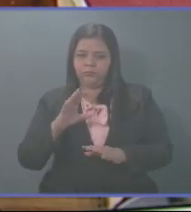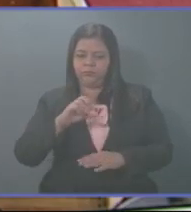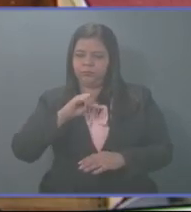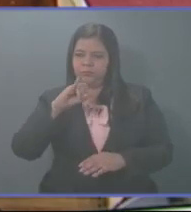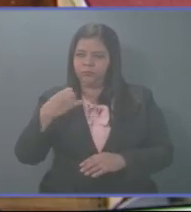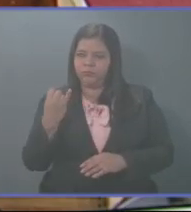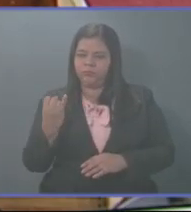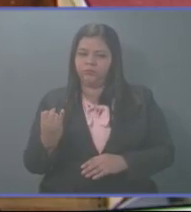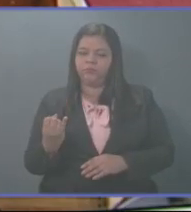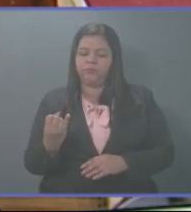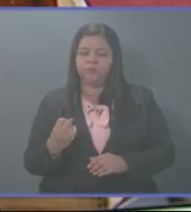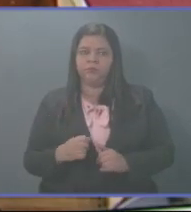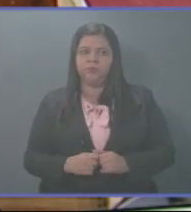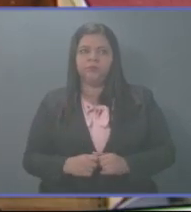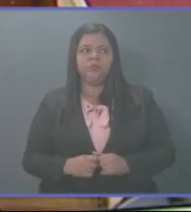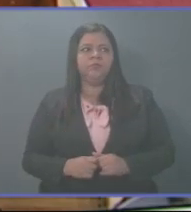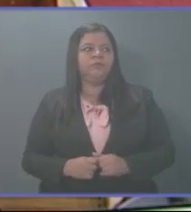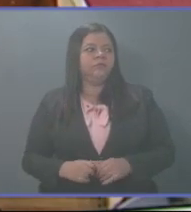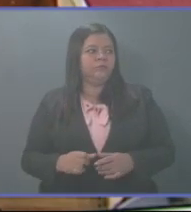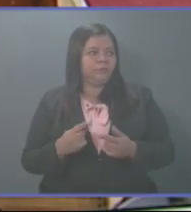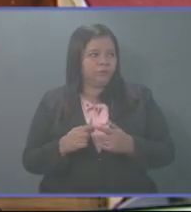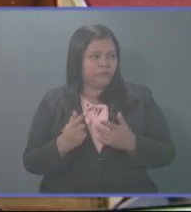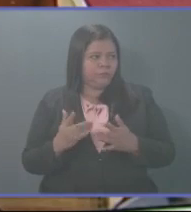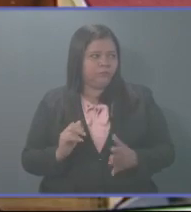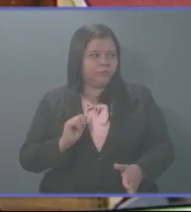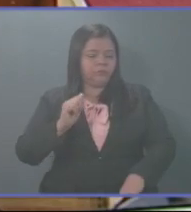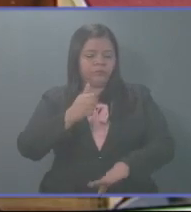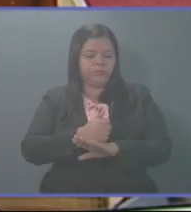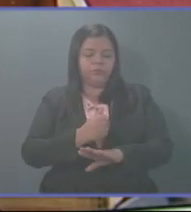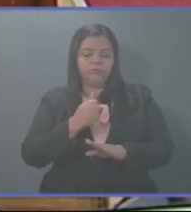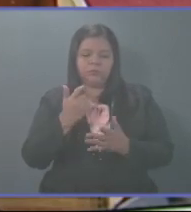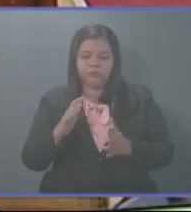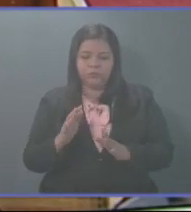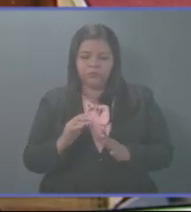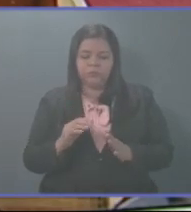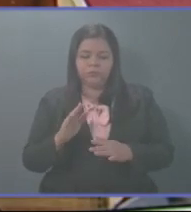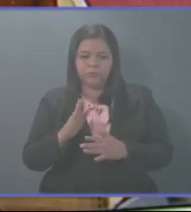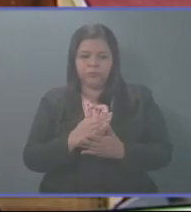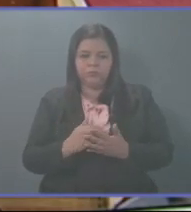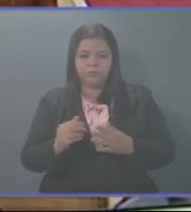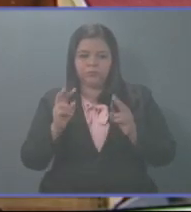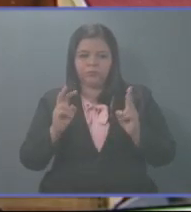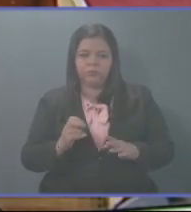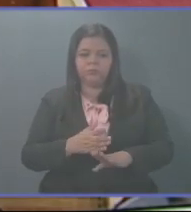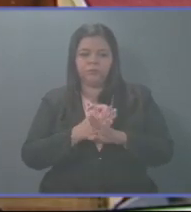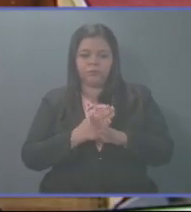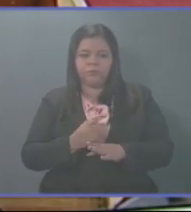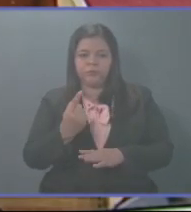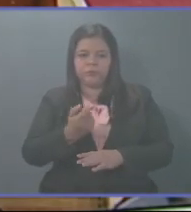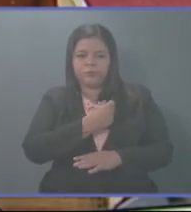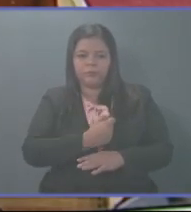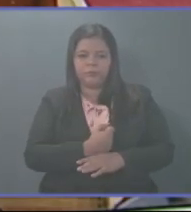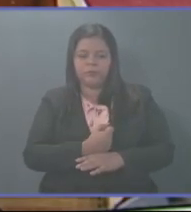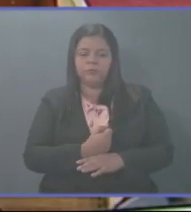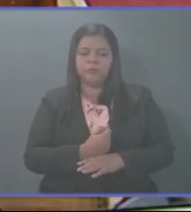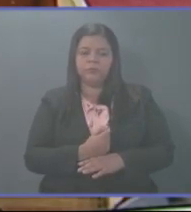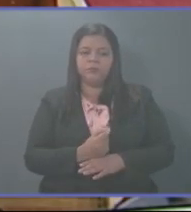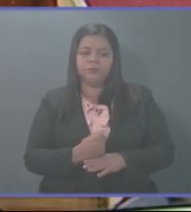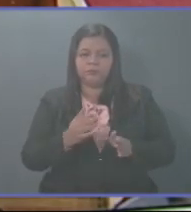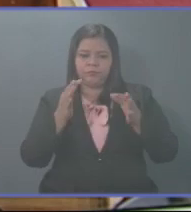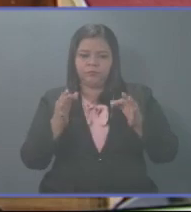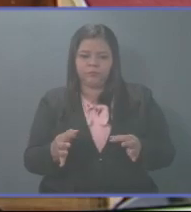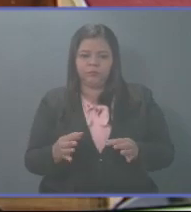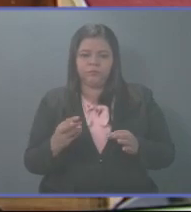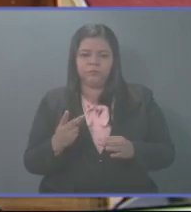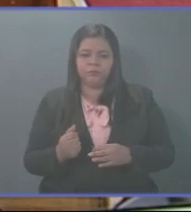Constitucional de la Corte Suprema de Justicia marcó un hito en materia de protección de víctimas con la emisión de la